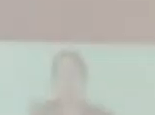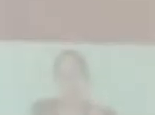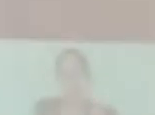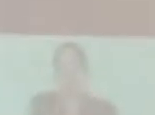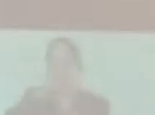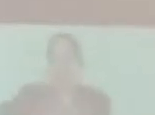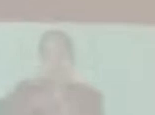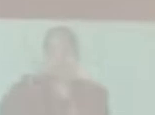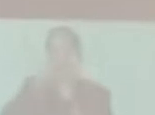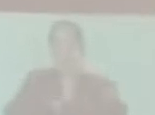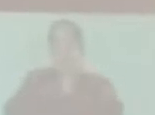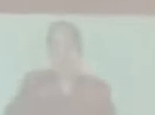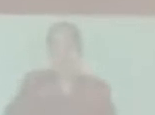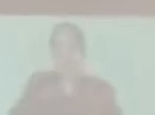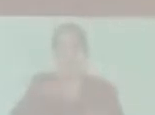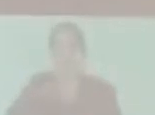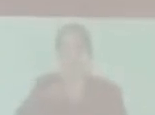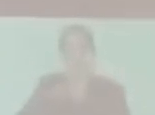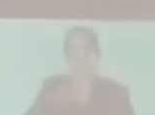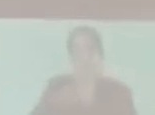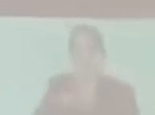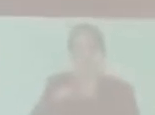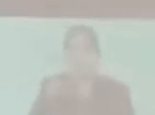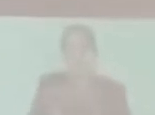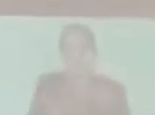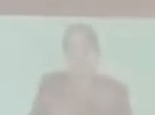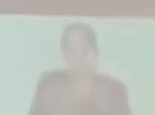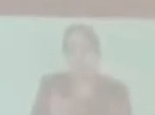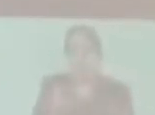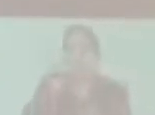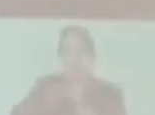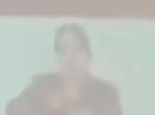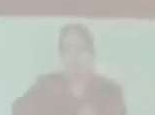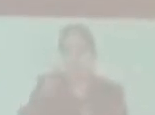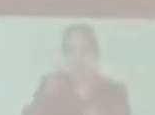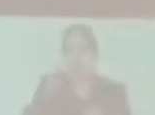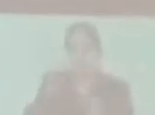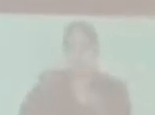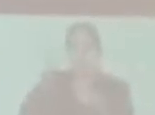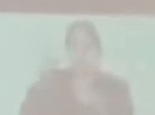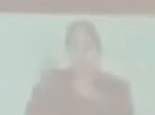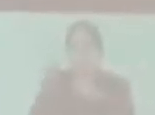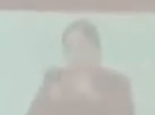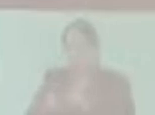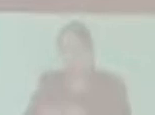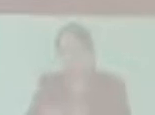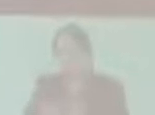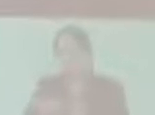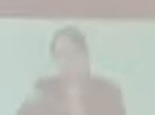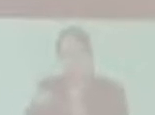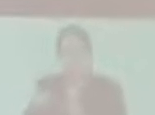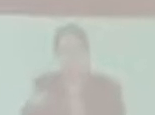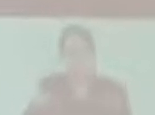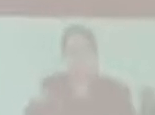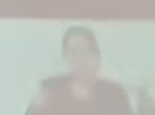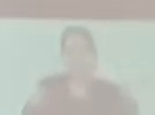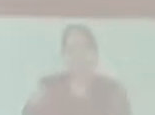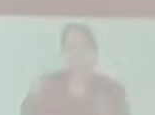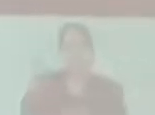134.574 puestos de trabajo. Entre las acciones para fortalecer la economía desde abajo, quiero destacar que para finales